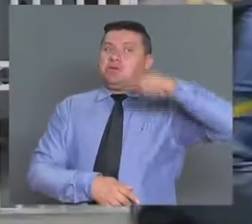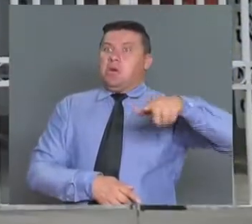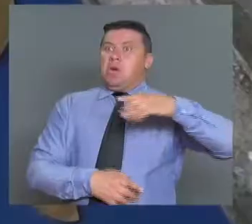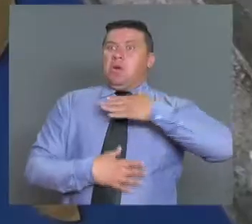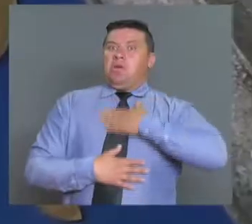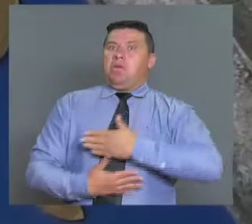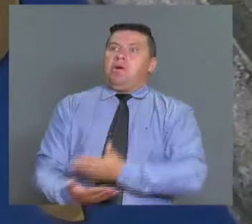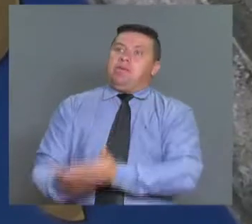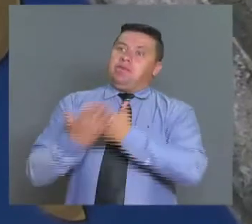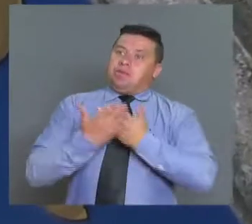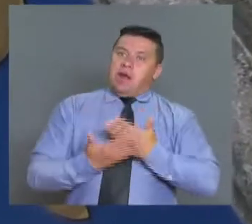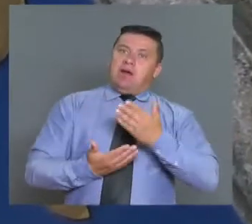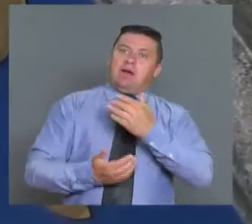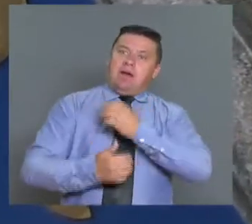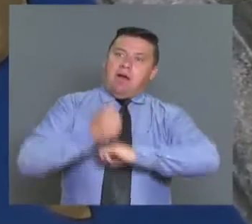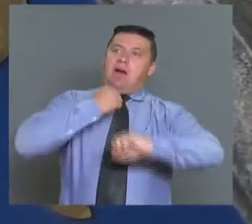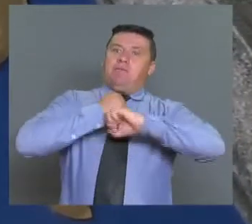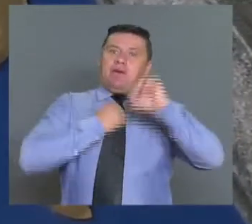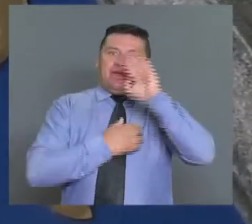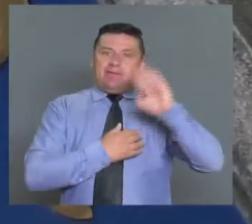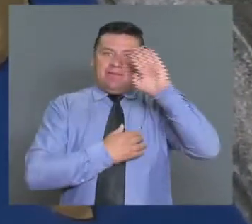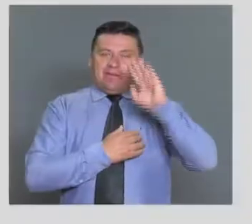nuestro departamento.